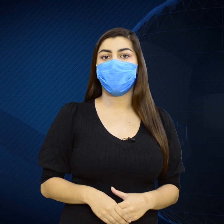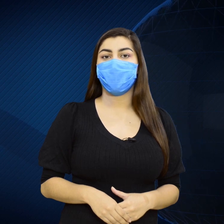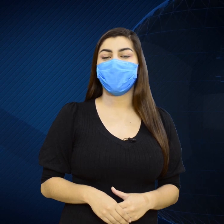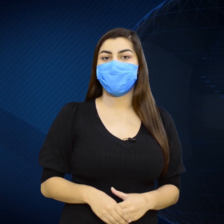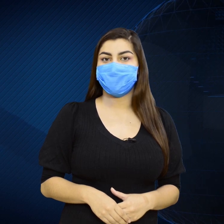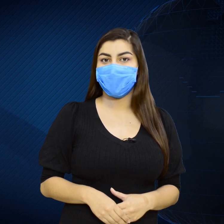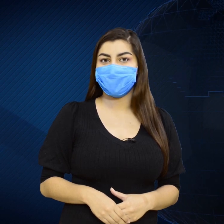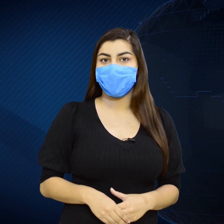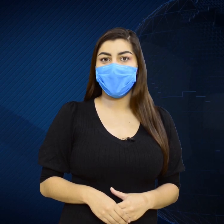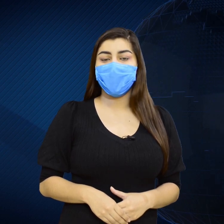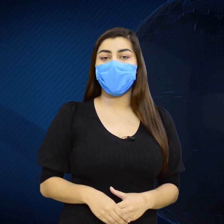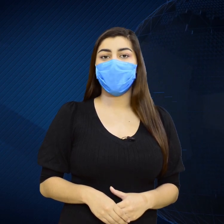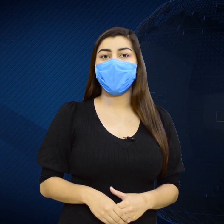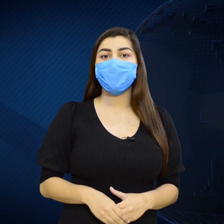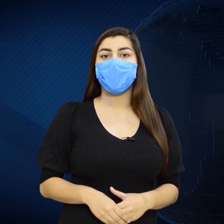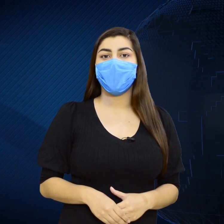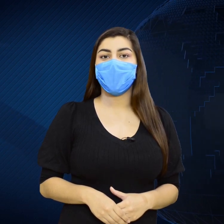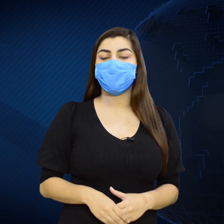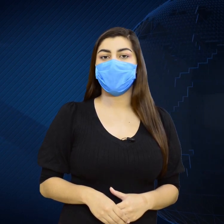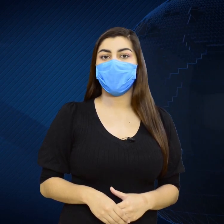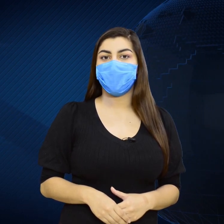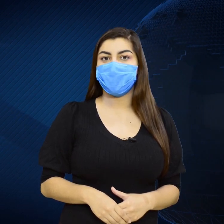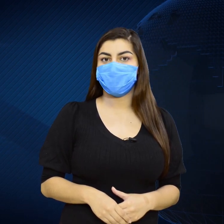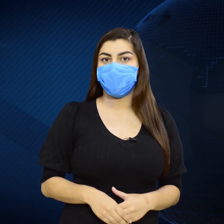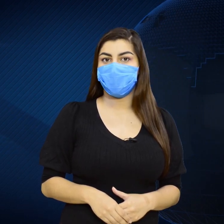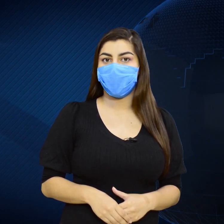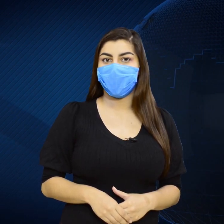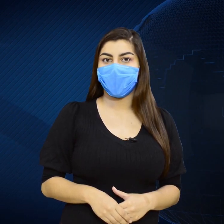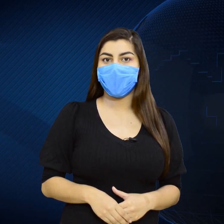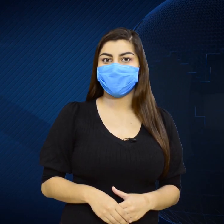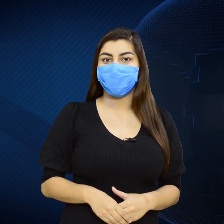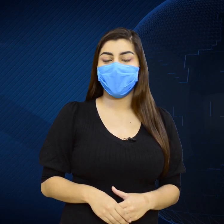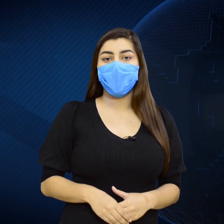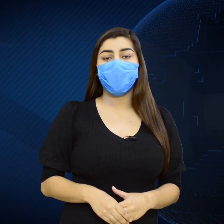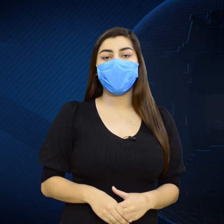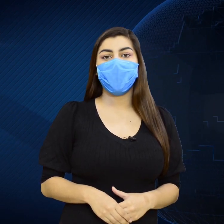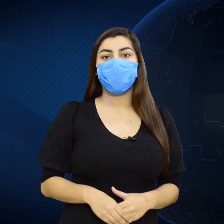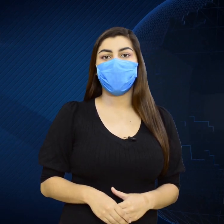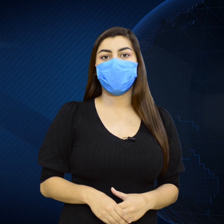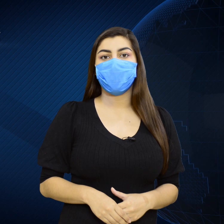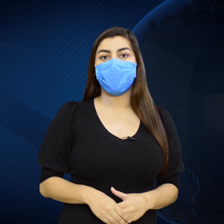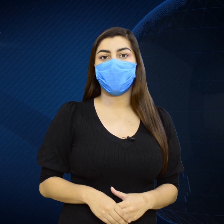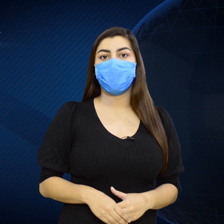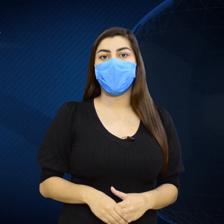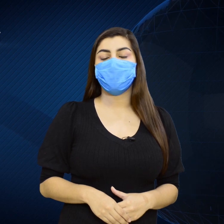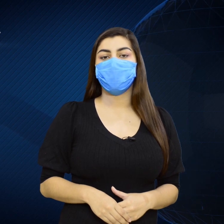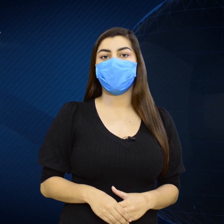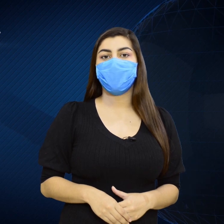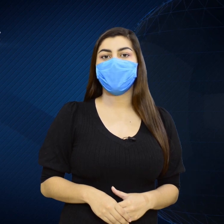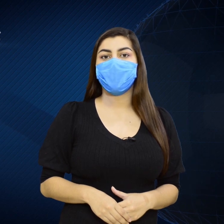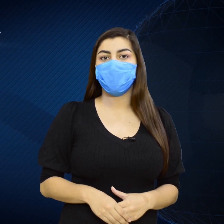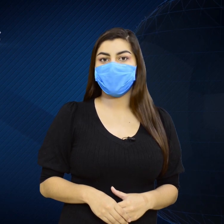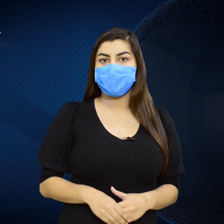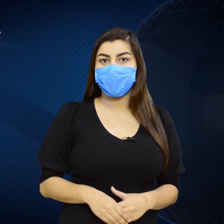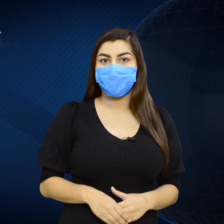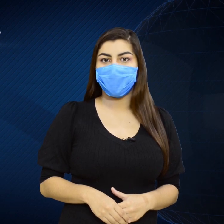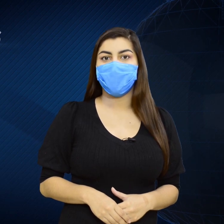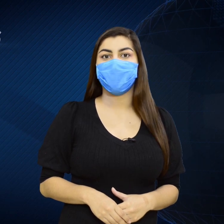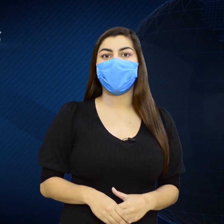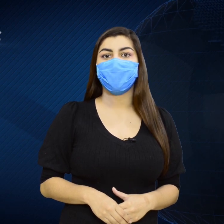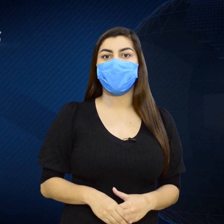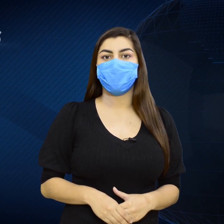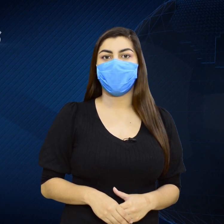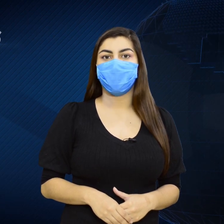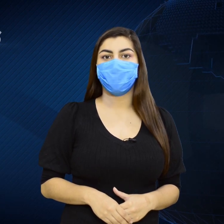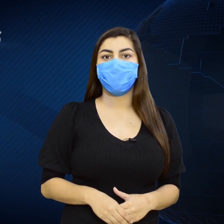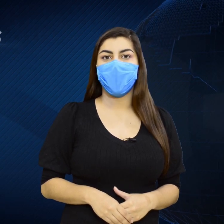murió por la tristeza y las dolencias que le causaba ver a su hijo en la cárcel. Boletín Ecológico grabó una de sus últimas denuncias para ver en